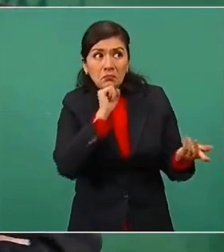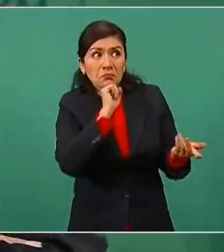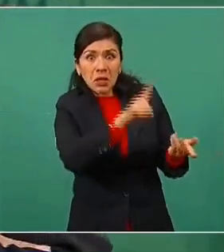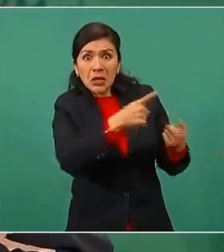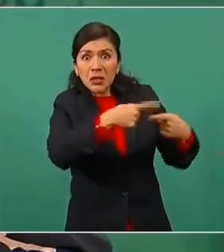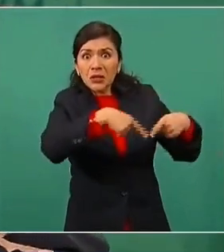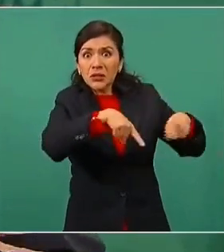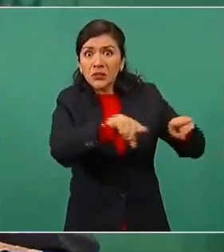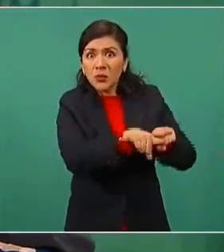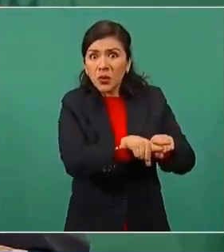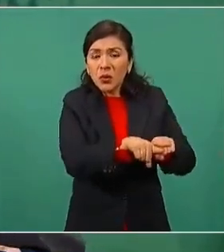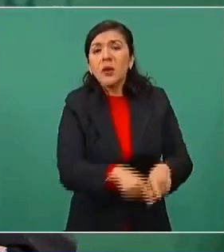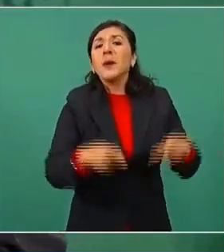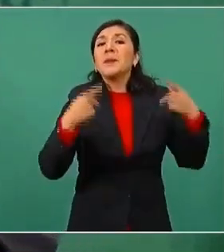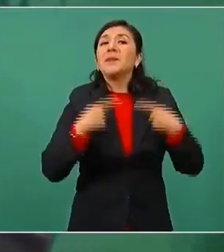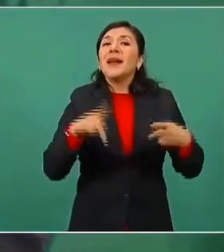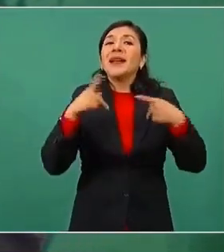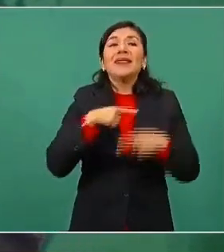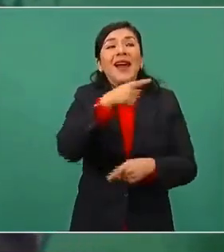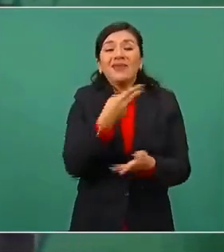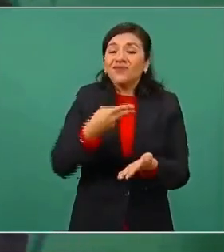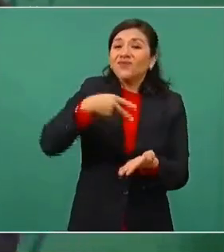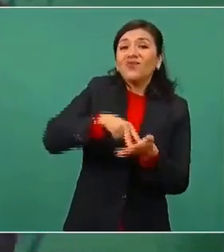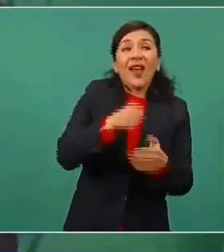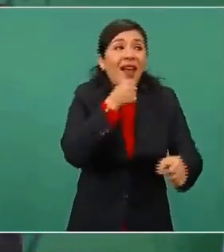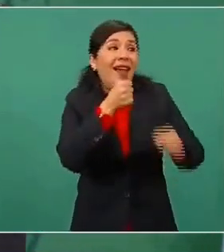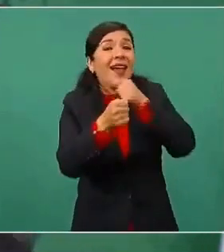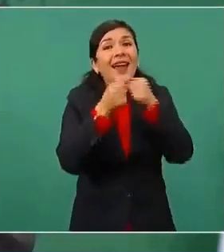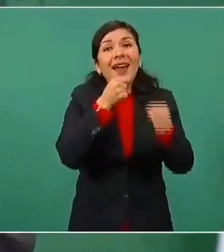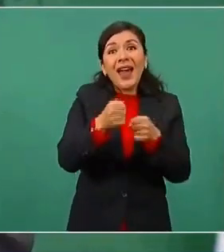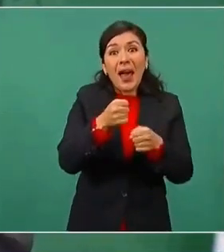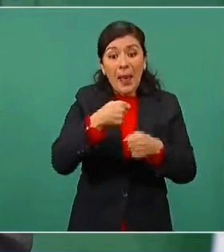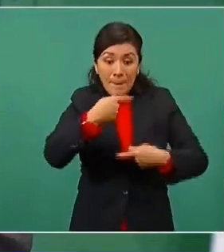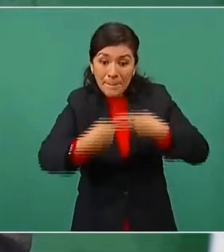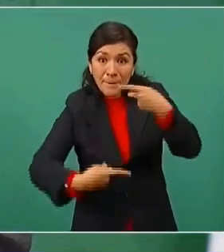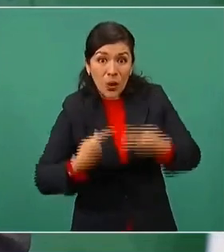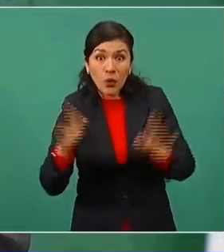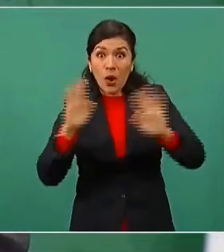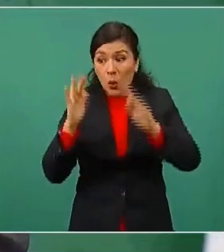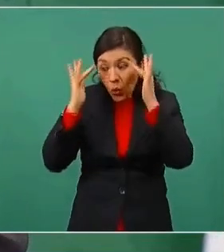sus conductores no nos cuestionen,